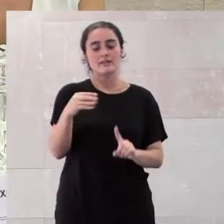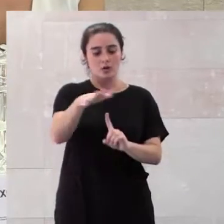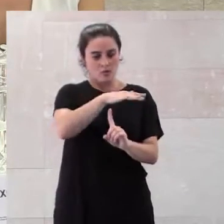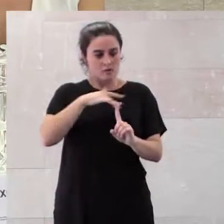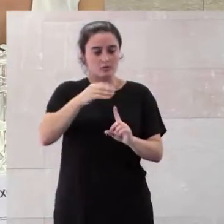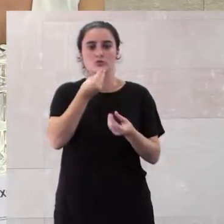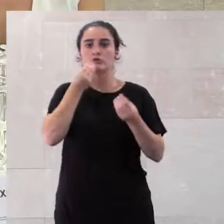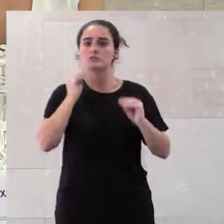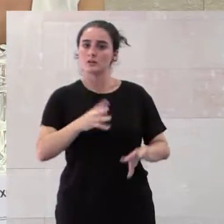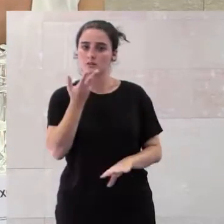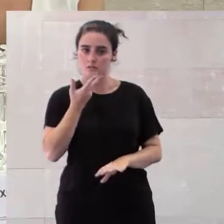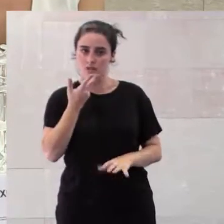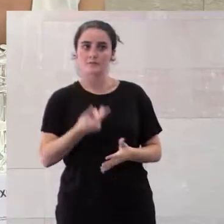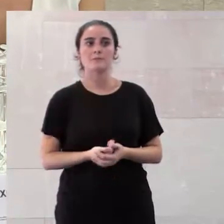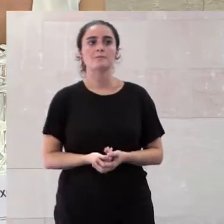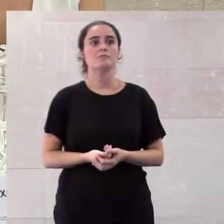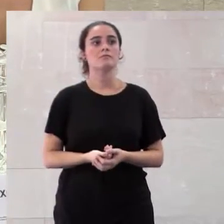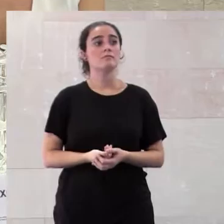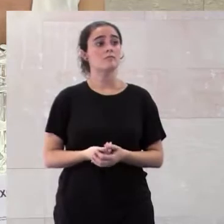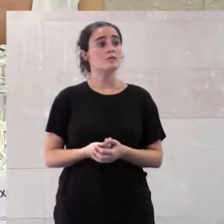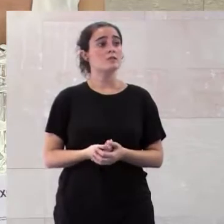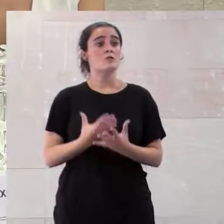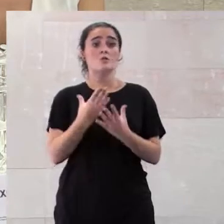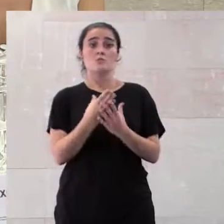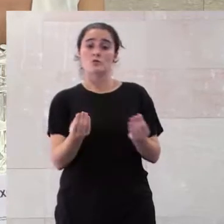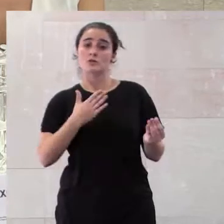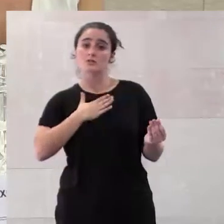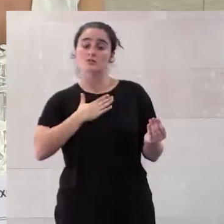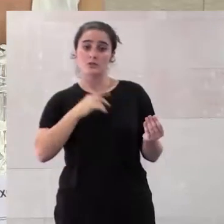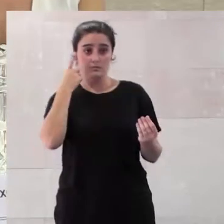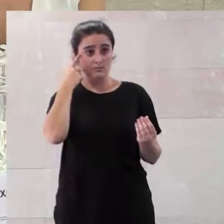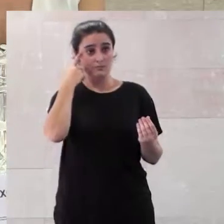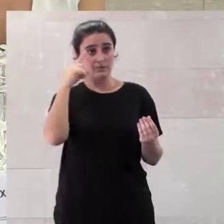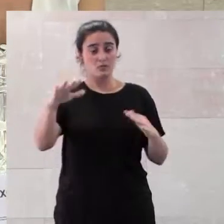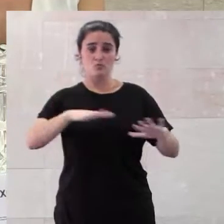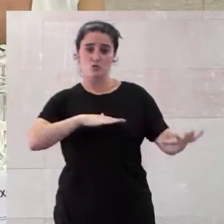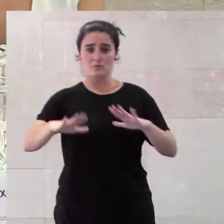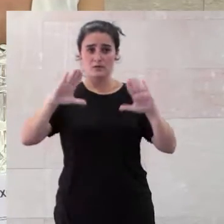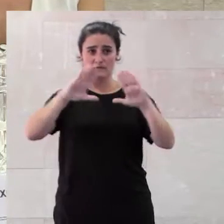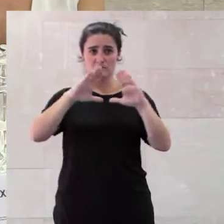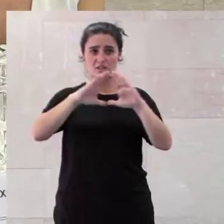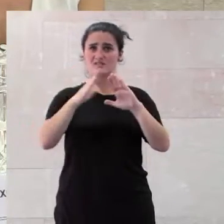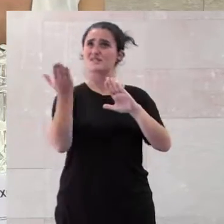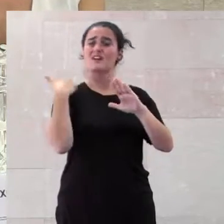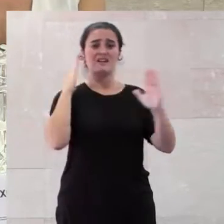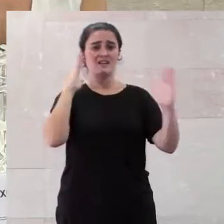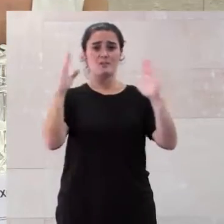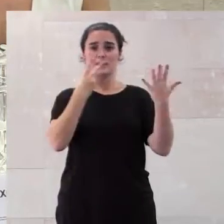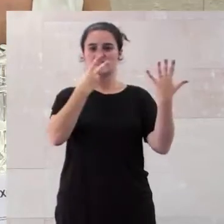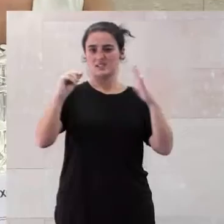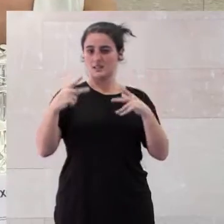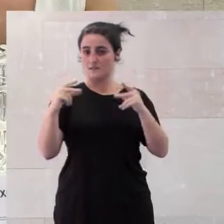¿no? Entonces, muchas sabréis que hubo un movimiento feminista muy potente a finales de los años 70,